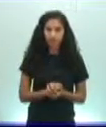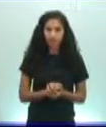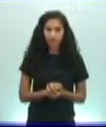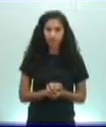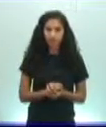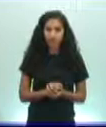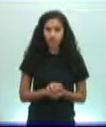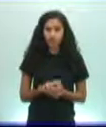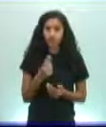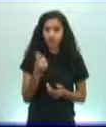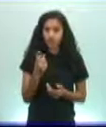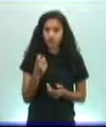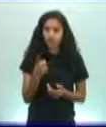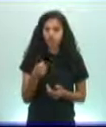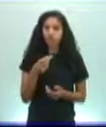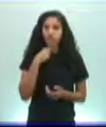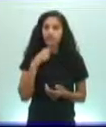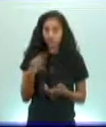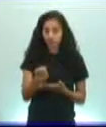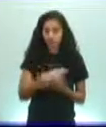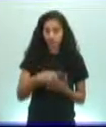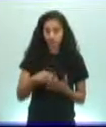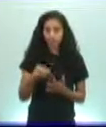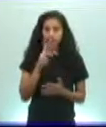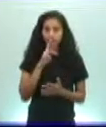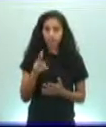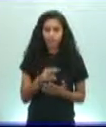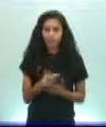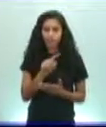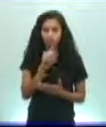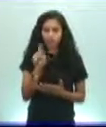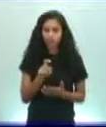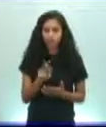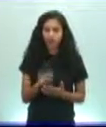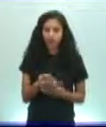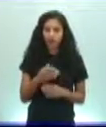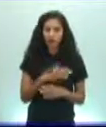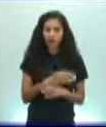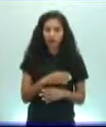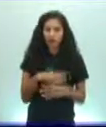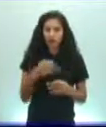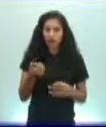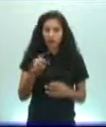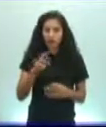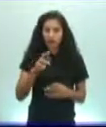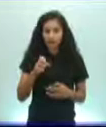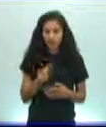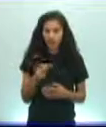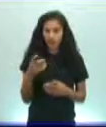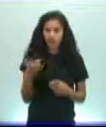Y nos faltaría contestar, pues nos preguntaron cuál es el área de la base.